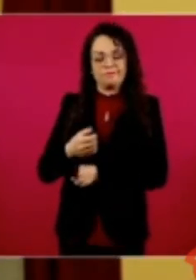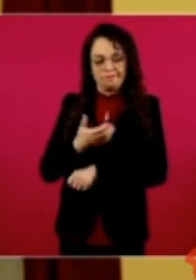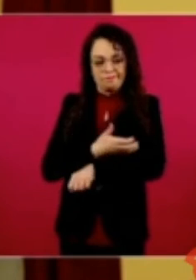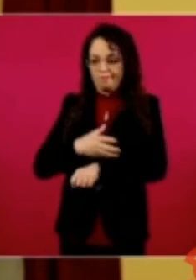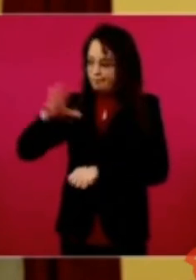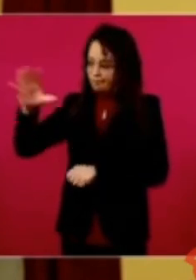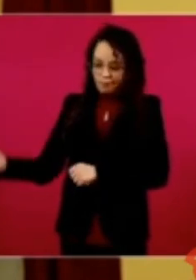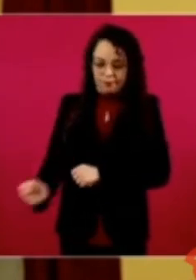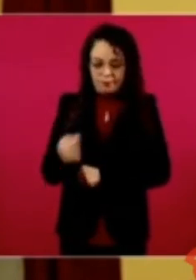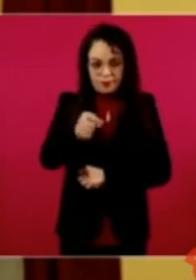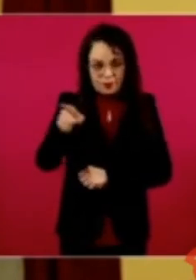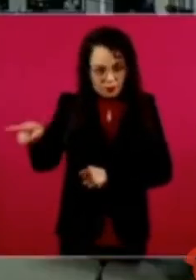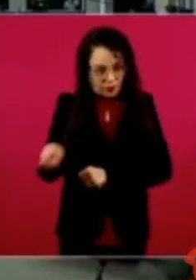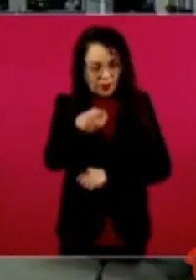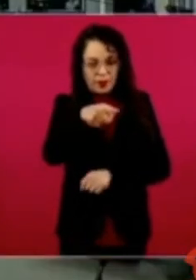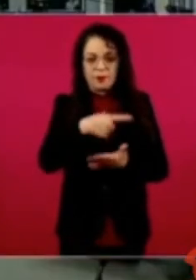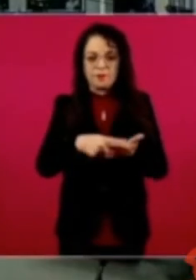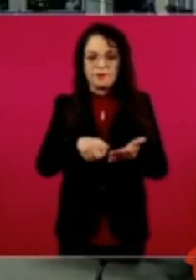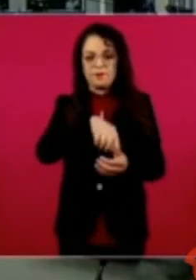se manifiestan